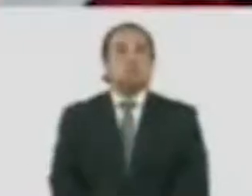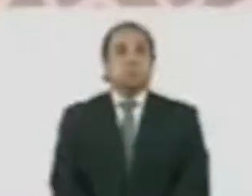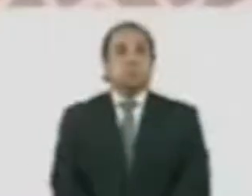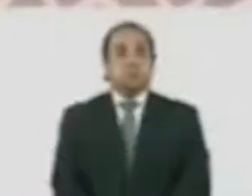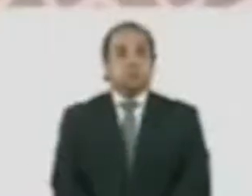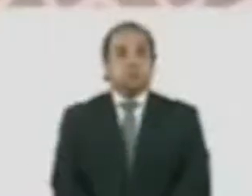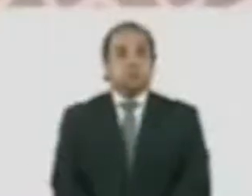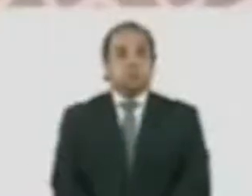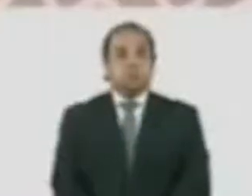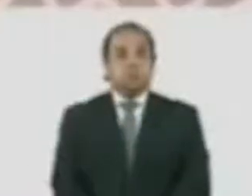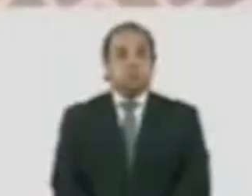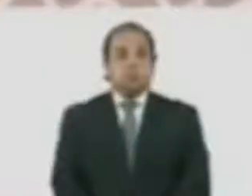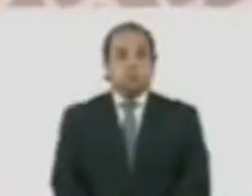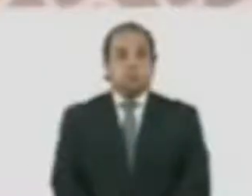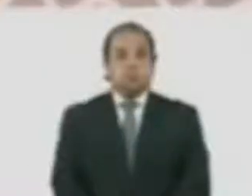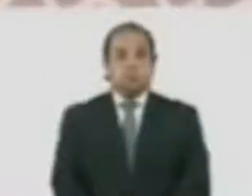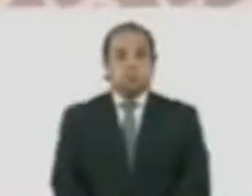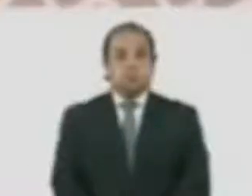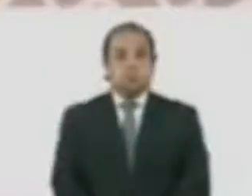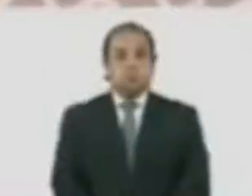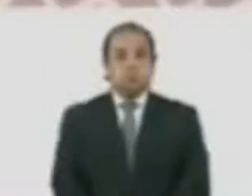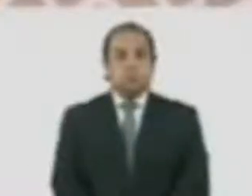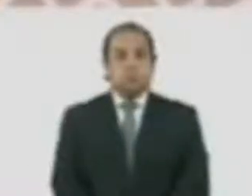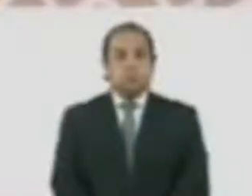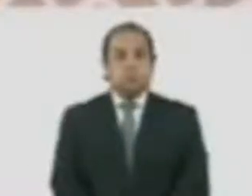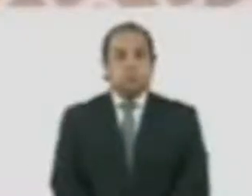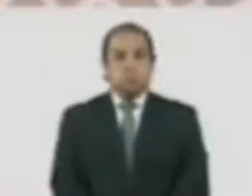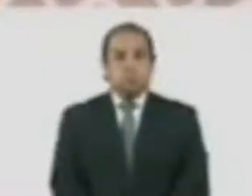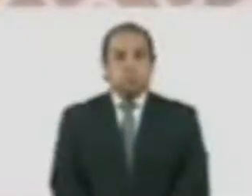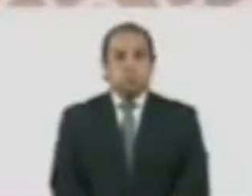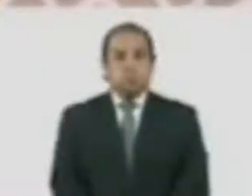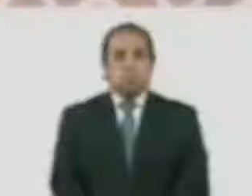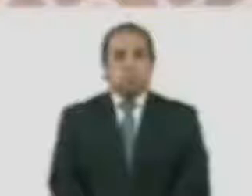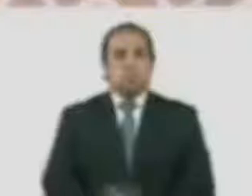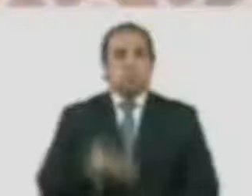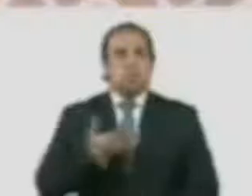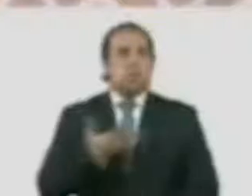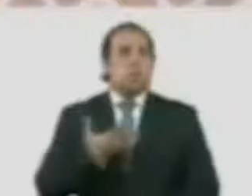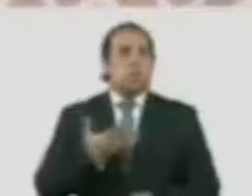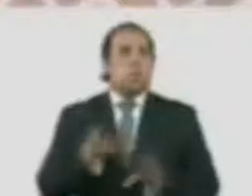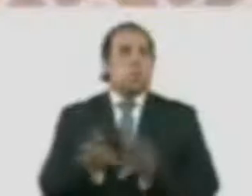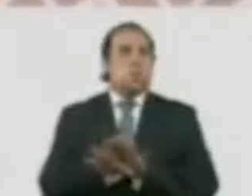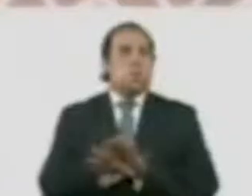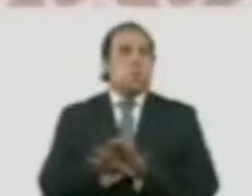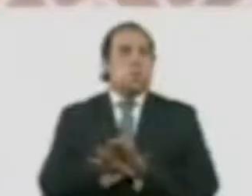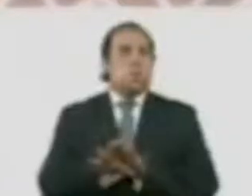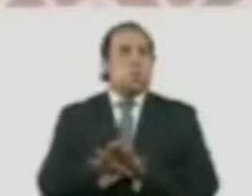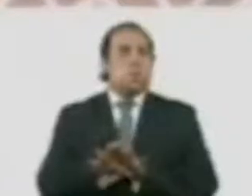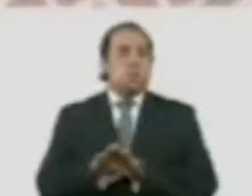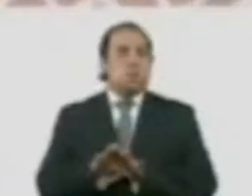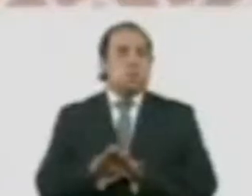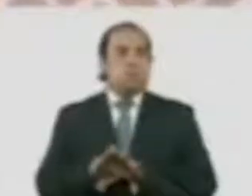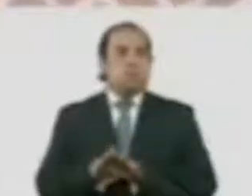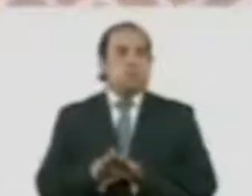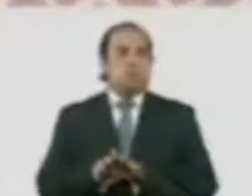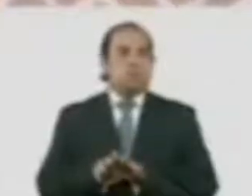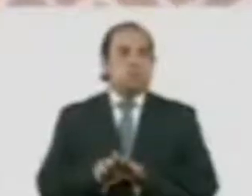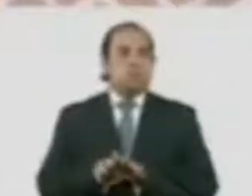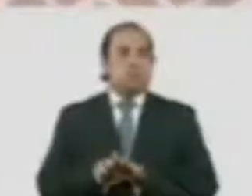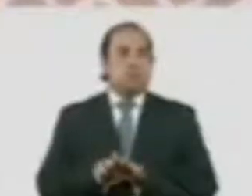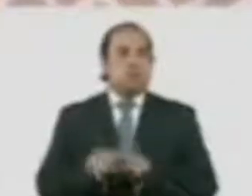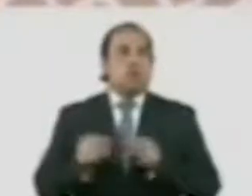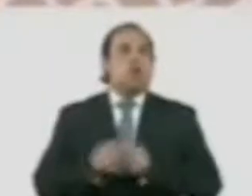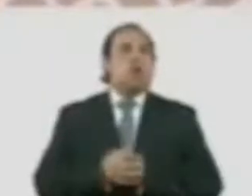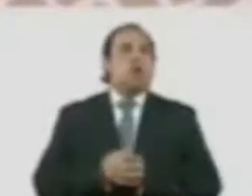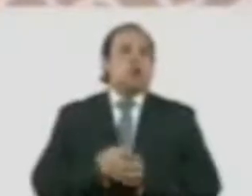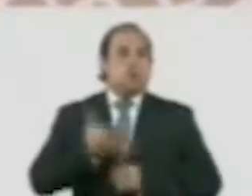están planteando este tema. Es decir, es un caminito que está ligado a mexicanos por la